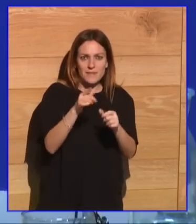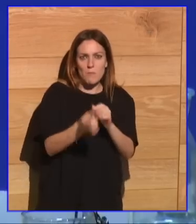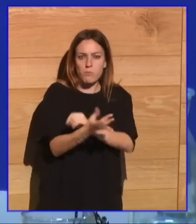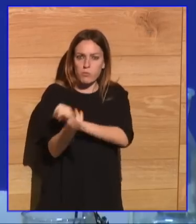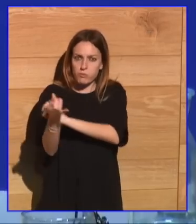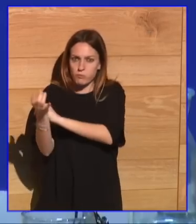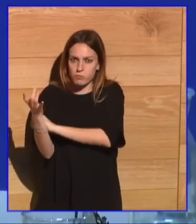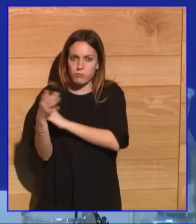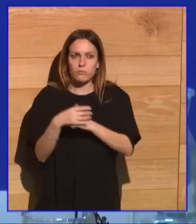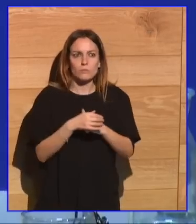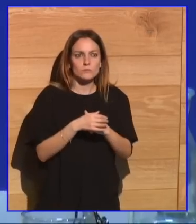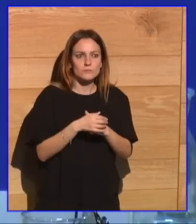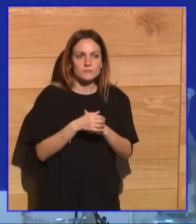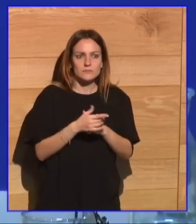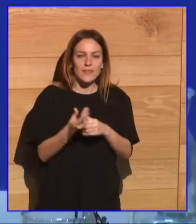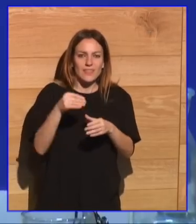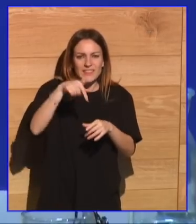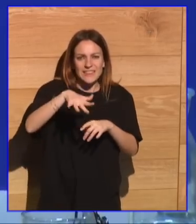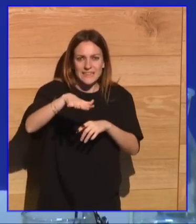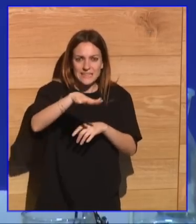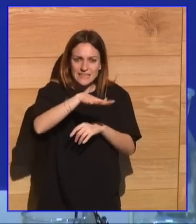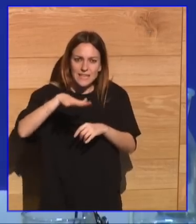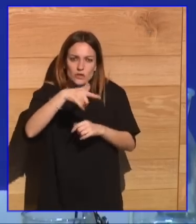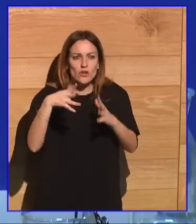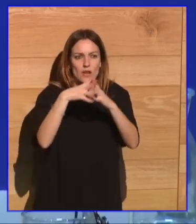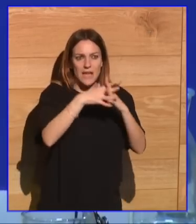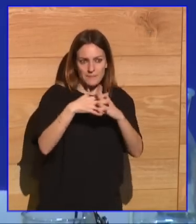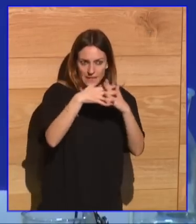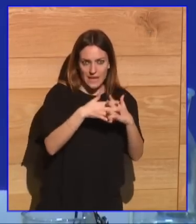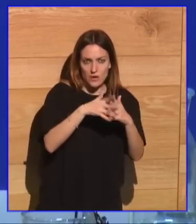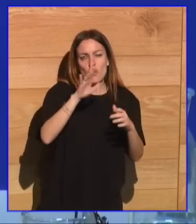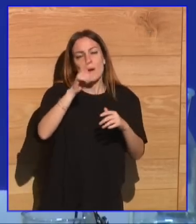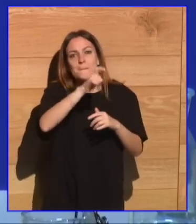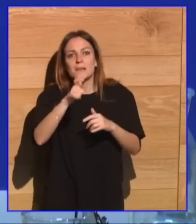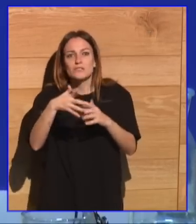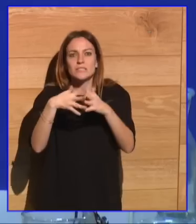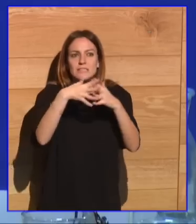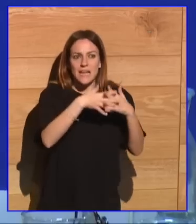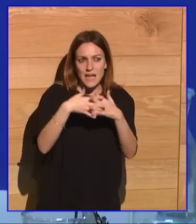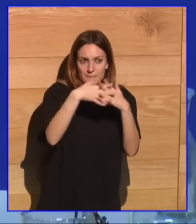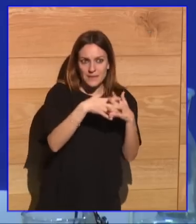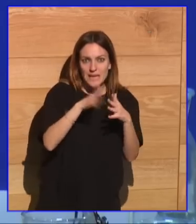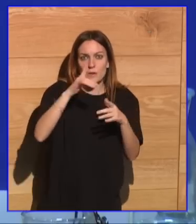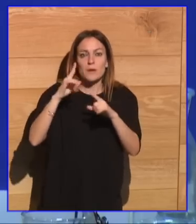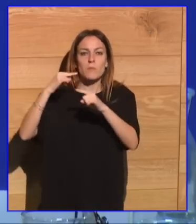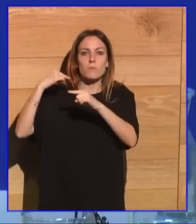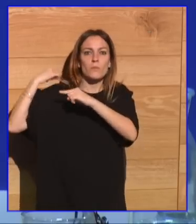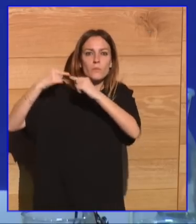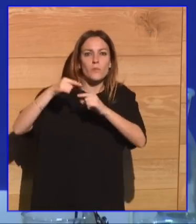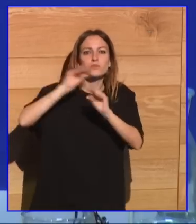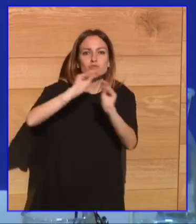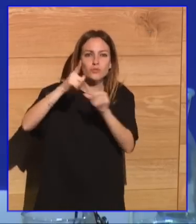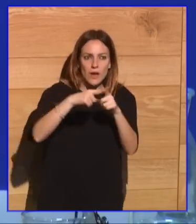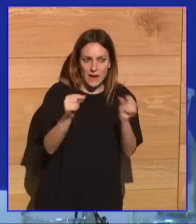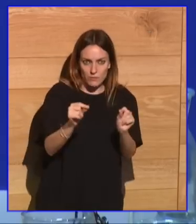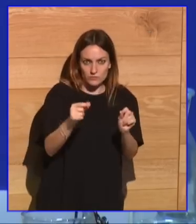de concentración dentro del territorio americano, efectivamente con americanos que ¿Cómo? tienen ascendencia japonesa. ¿De quién es